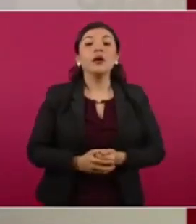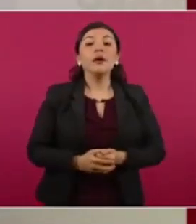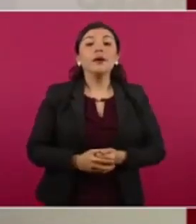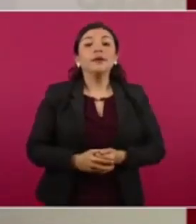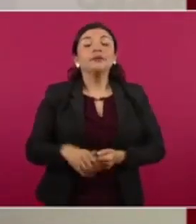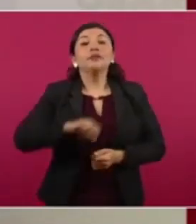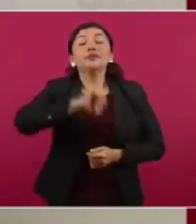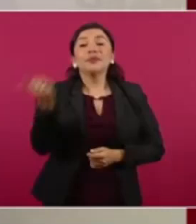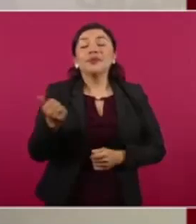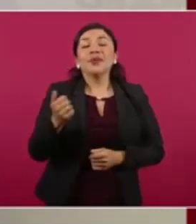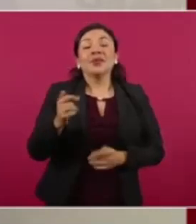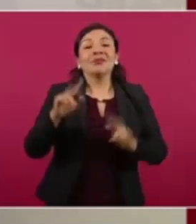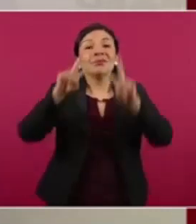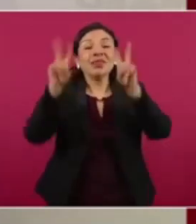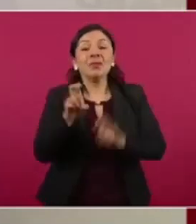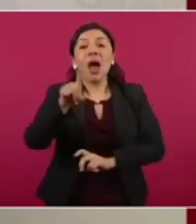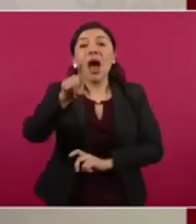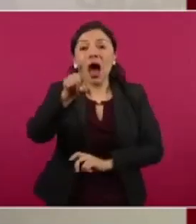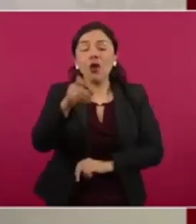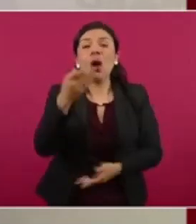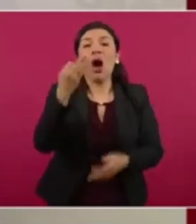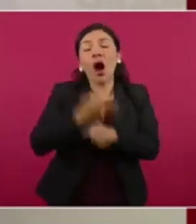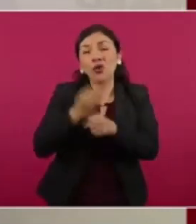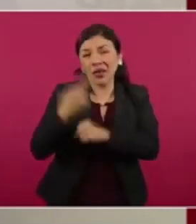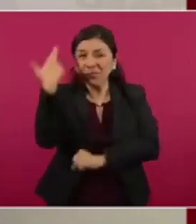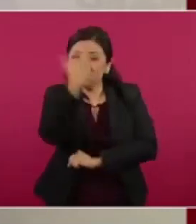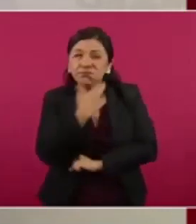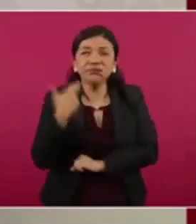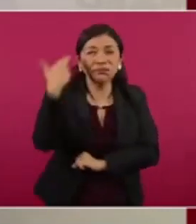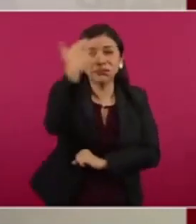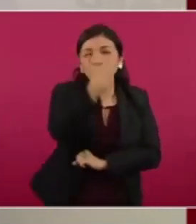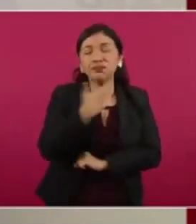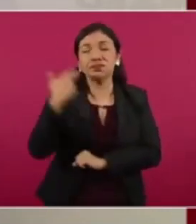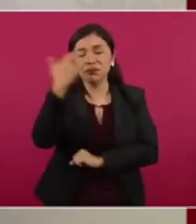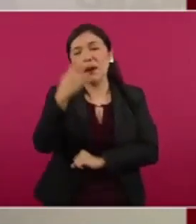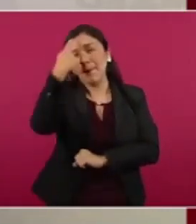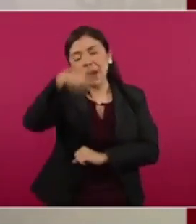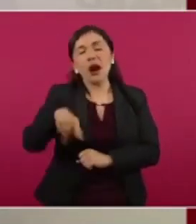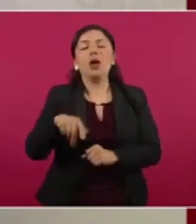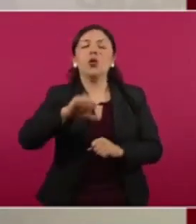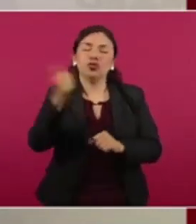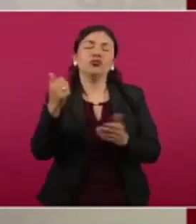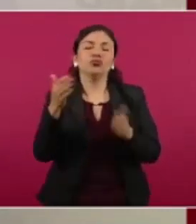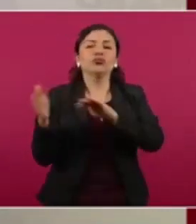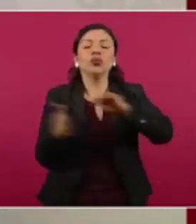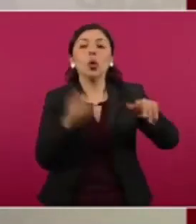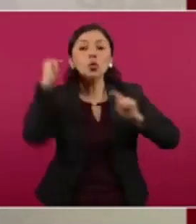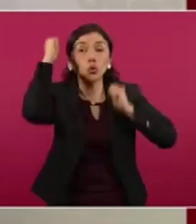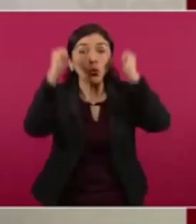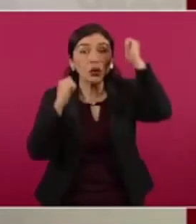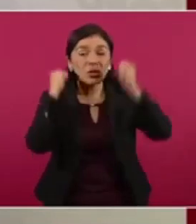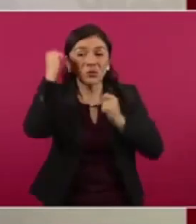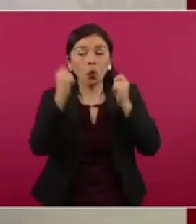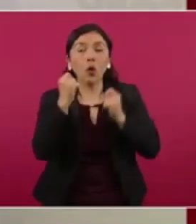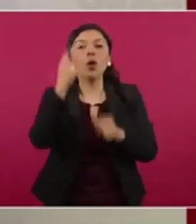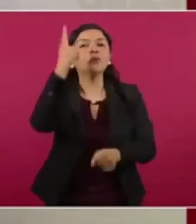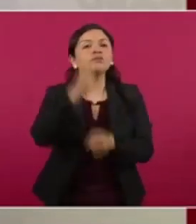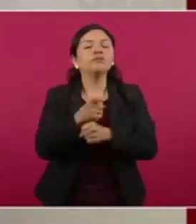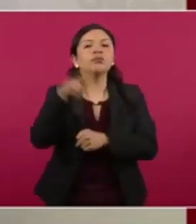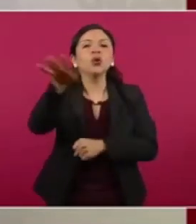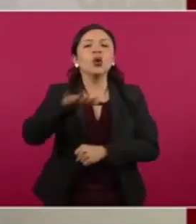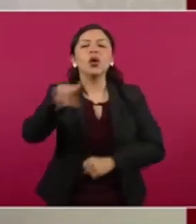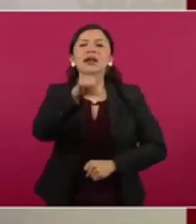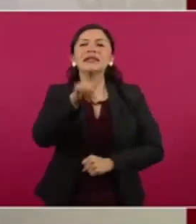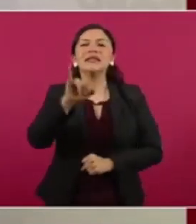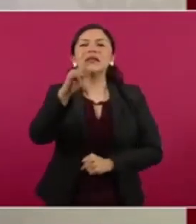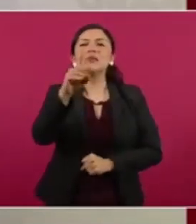red hidráulica, se están haciendo los diagnósticos en la red turística, especialmente en la zona de